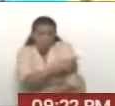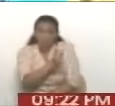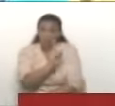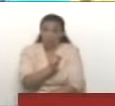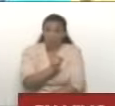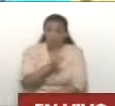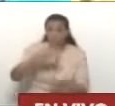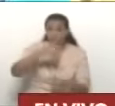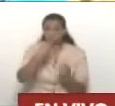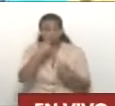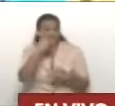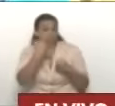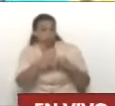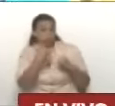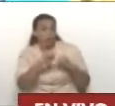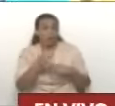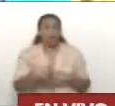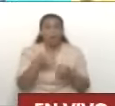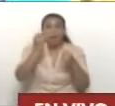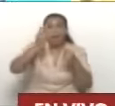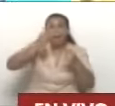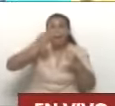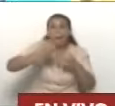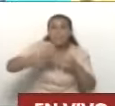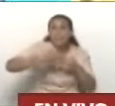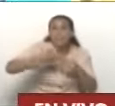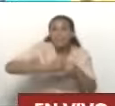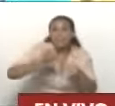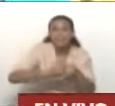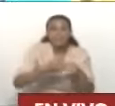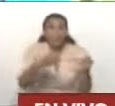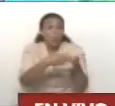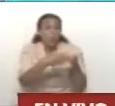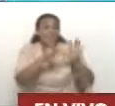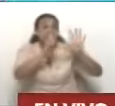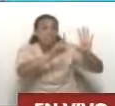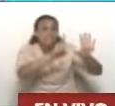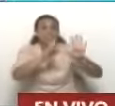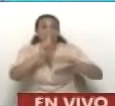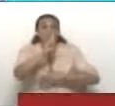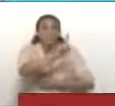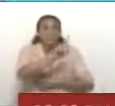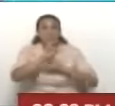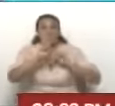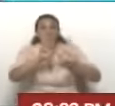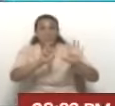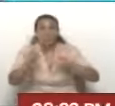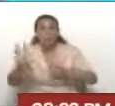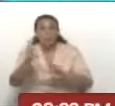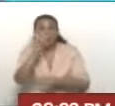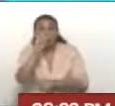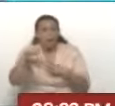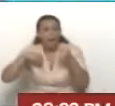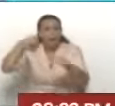Porque los apellidos han gobernado 168 años el país a través de sus títeres.